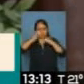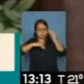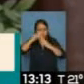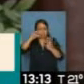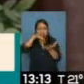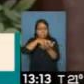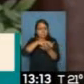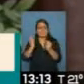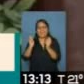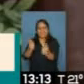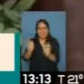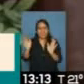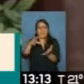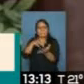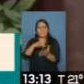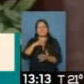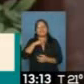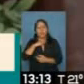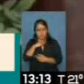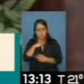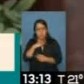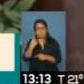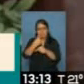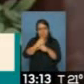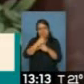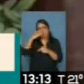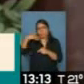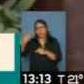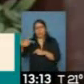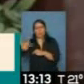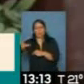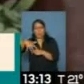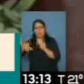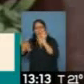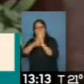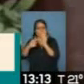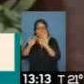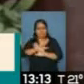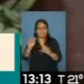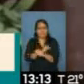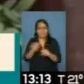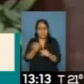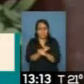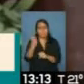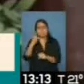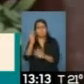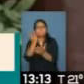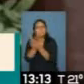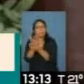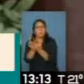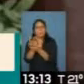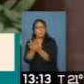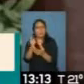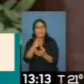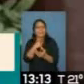es decir, darle preferencia a la empresa jujeña, que esta es una ley ya aprobada, pero la propuesta es